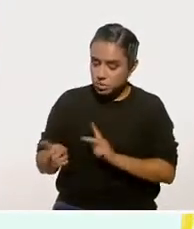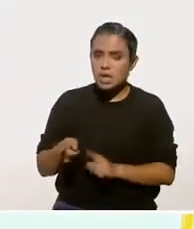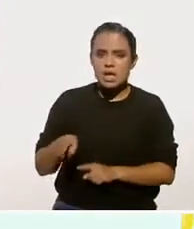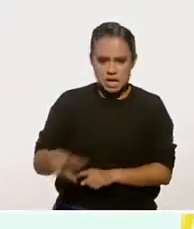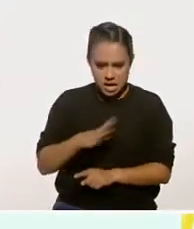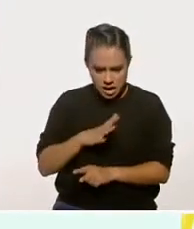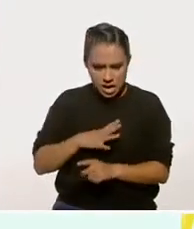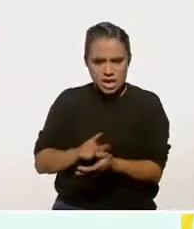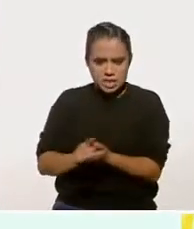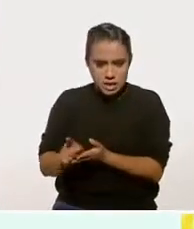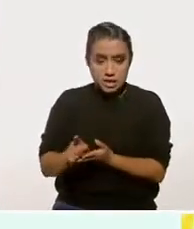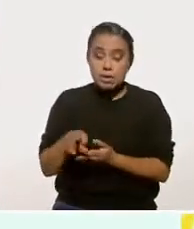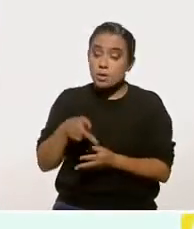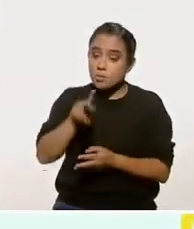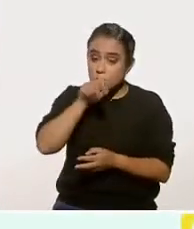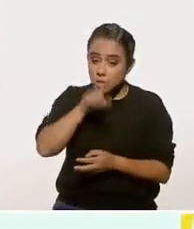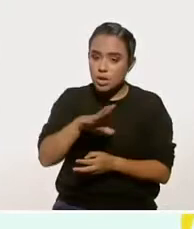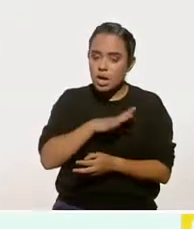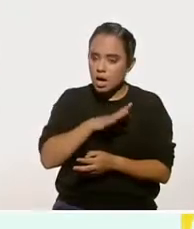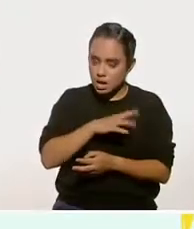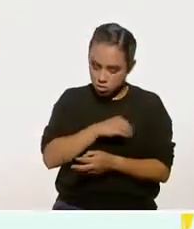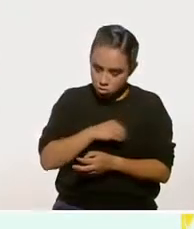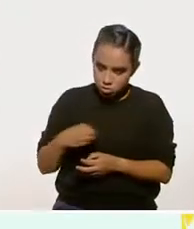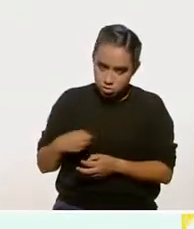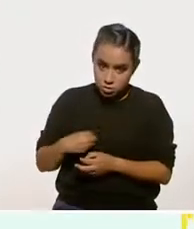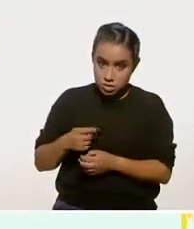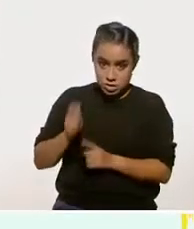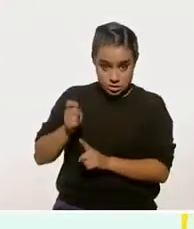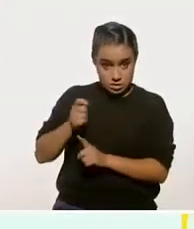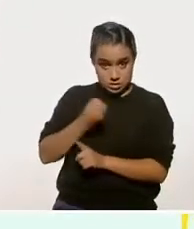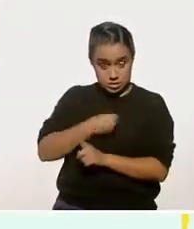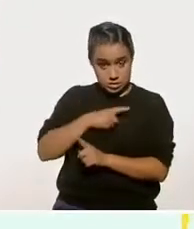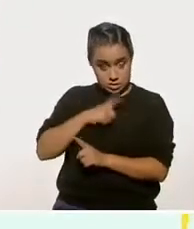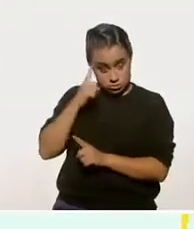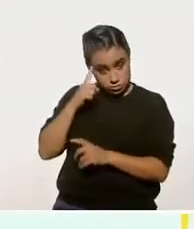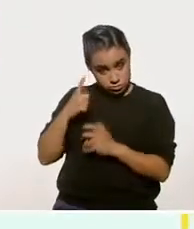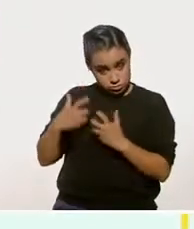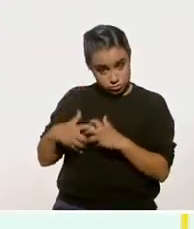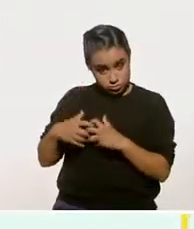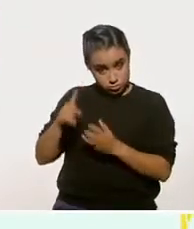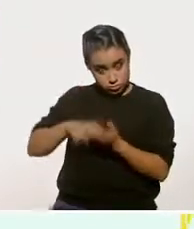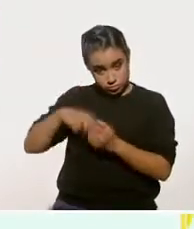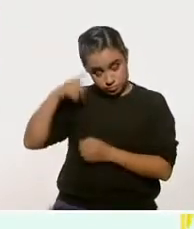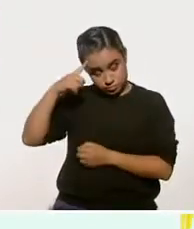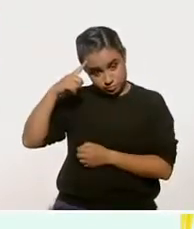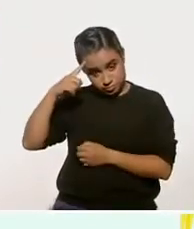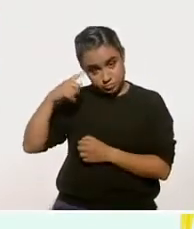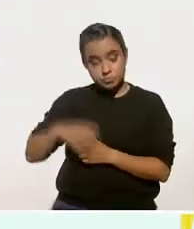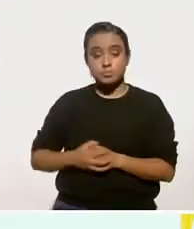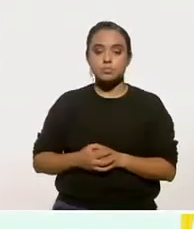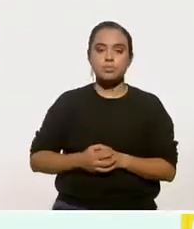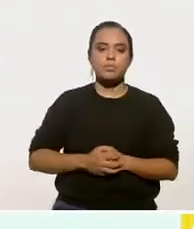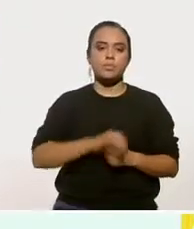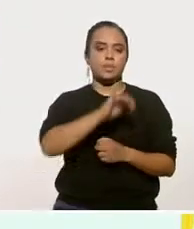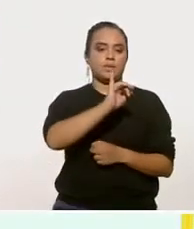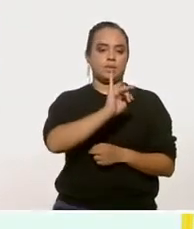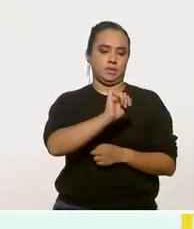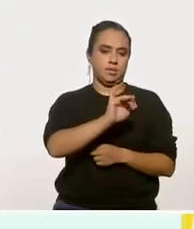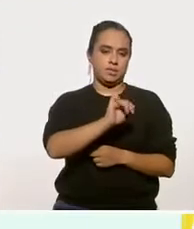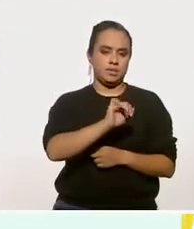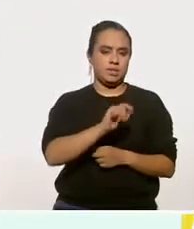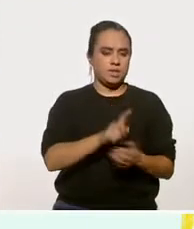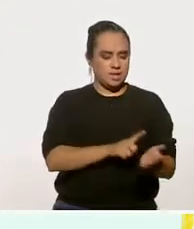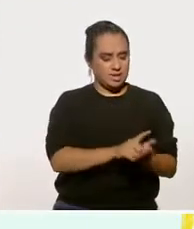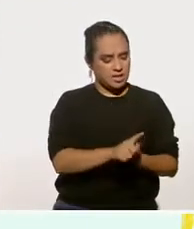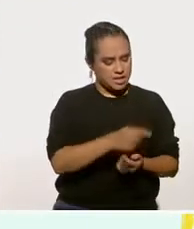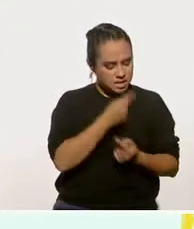tienen obligaciones. ¿Esto se traduce en salud mental? Sí, en el sentido de que los derechos